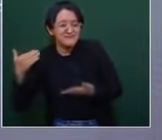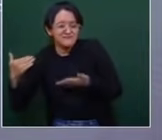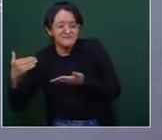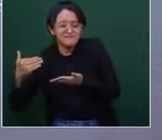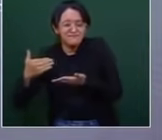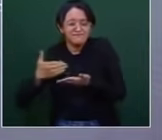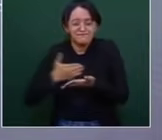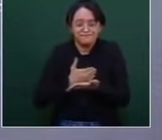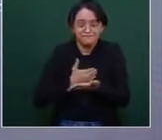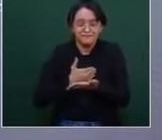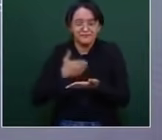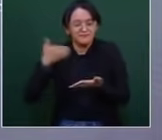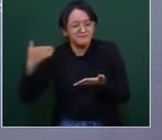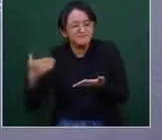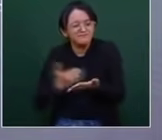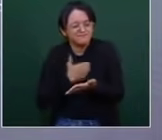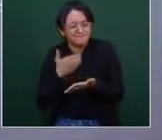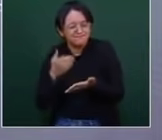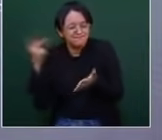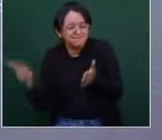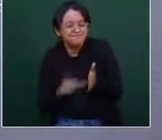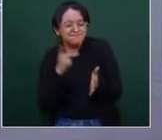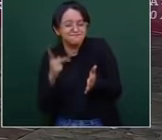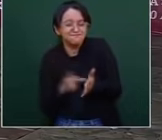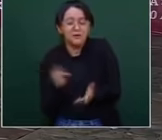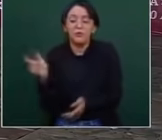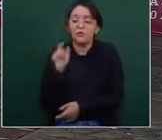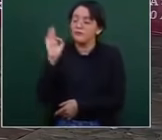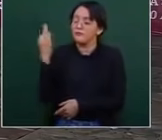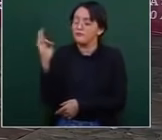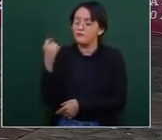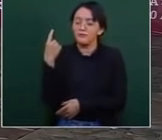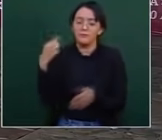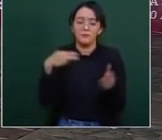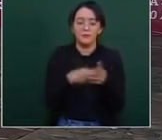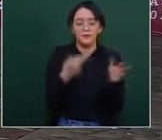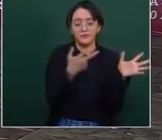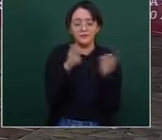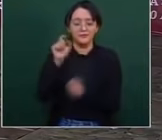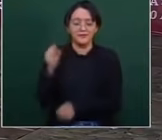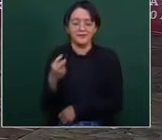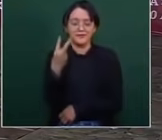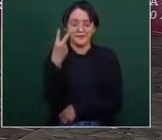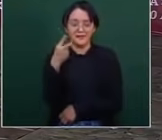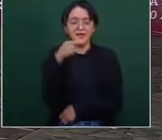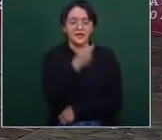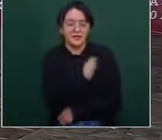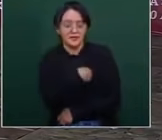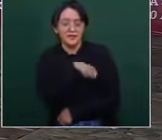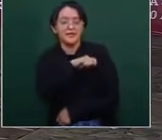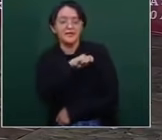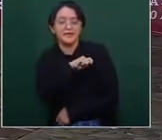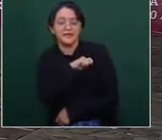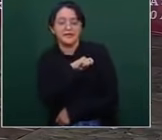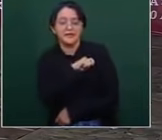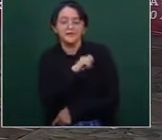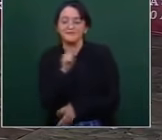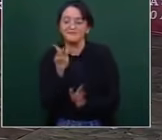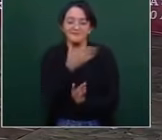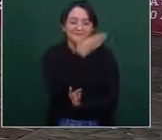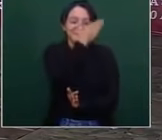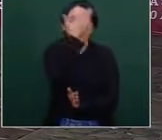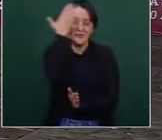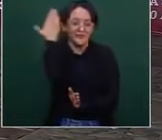febrero de 1822 las Cortes españolas habían desconocido los tratados